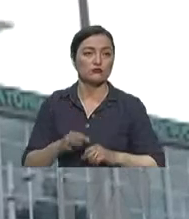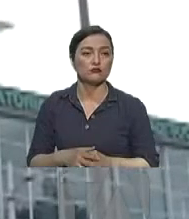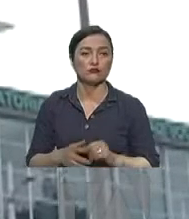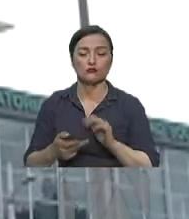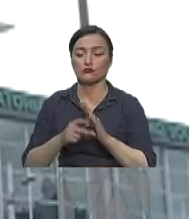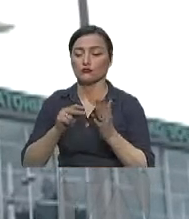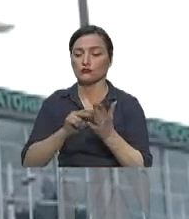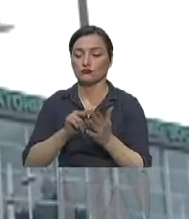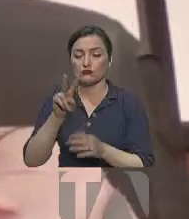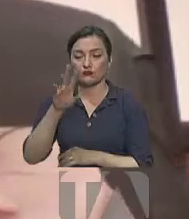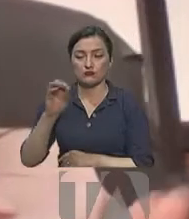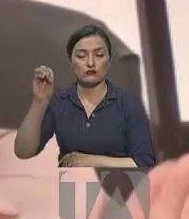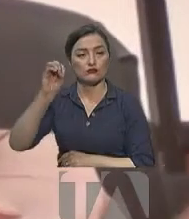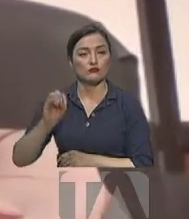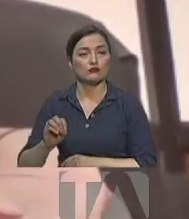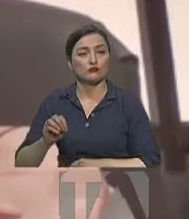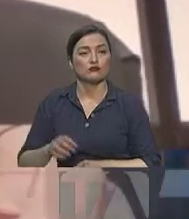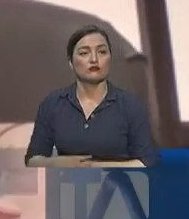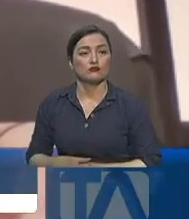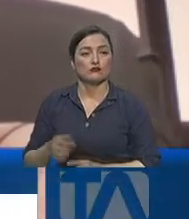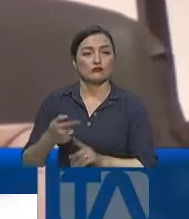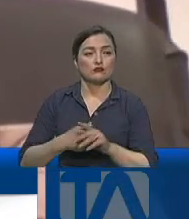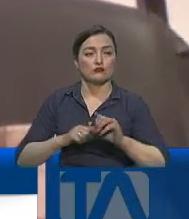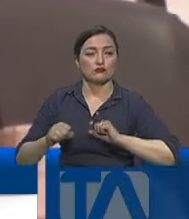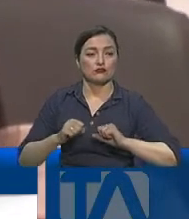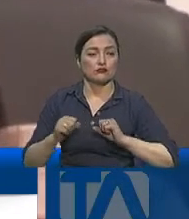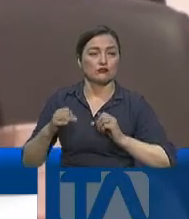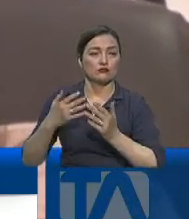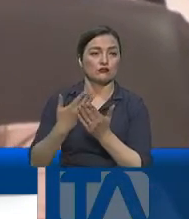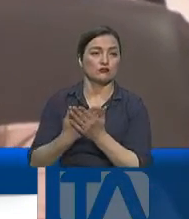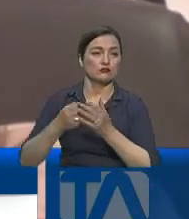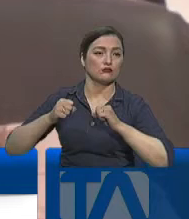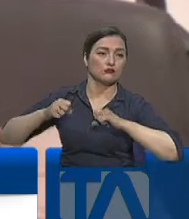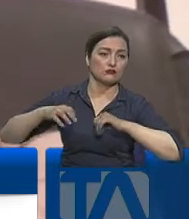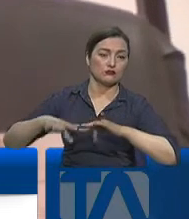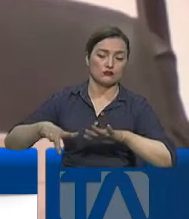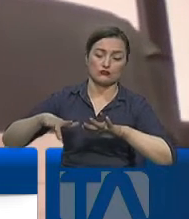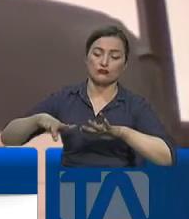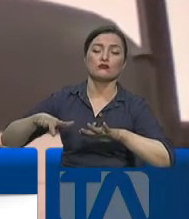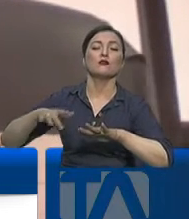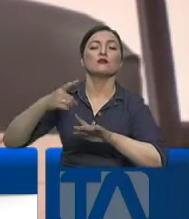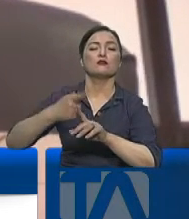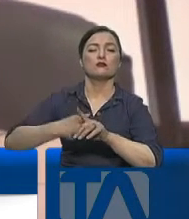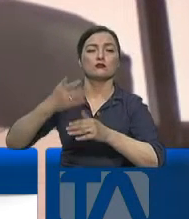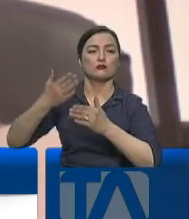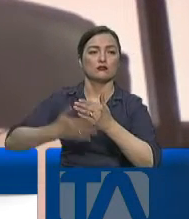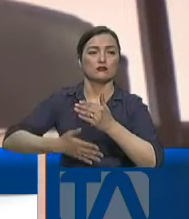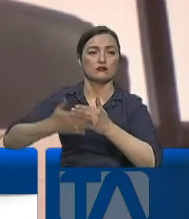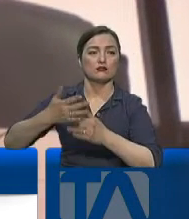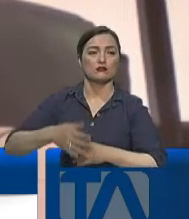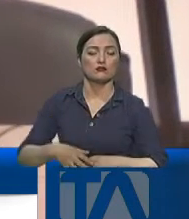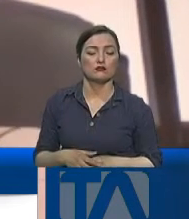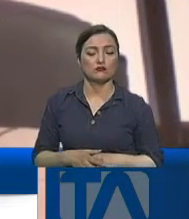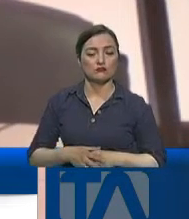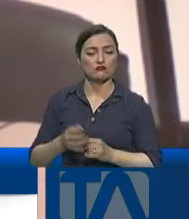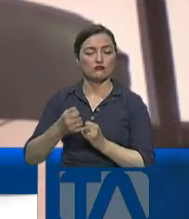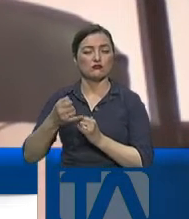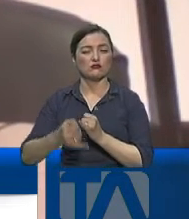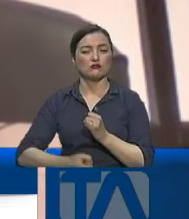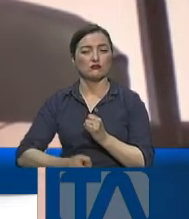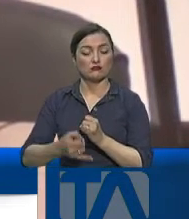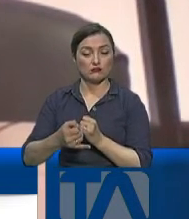representa el 2% desde el mes de mayo hasta el mes de septiembre nosotros hacemos cortes en cada fin de mes no